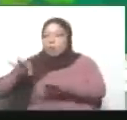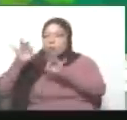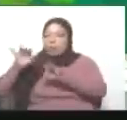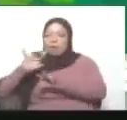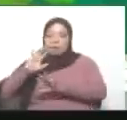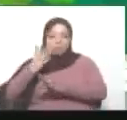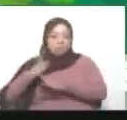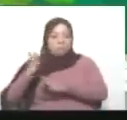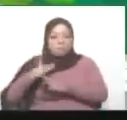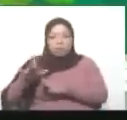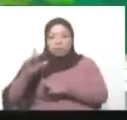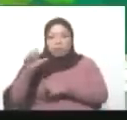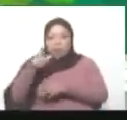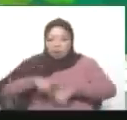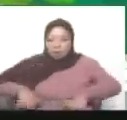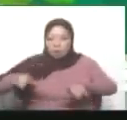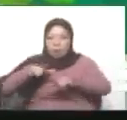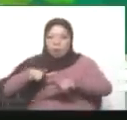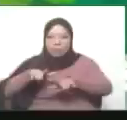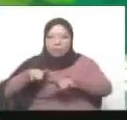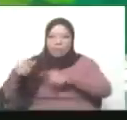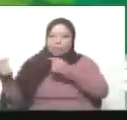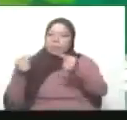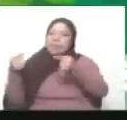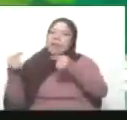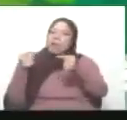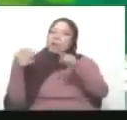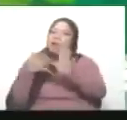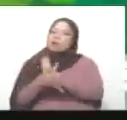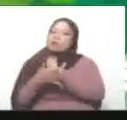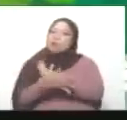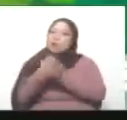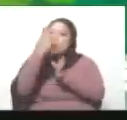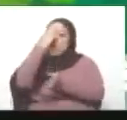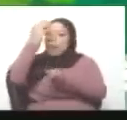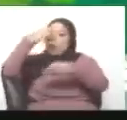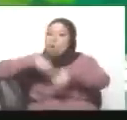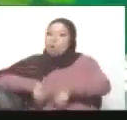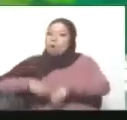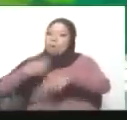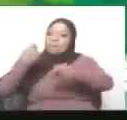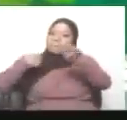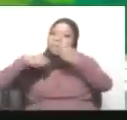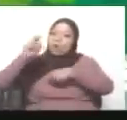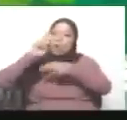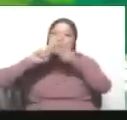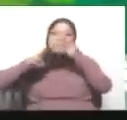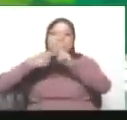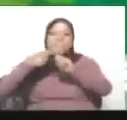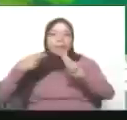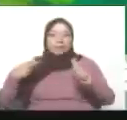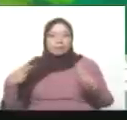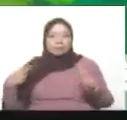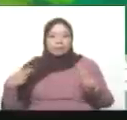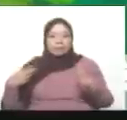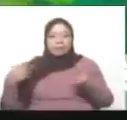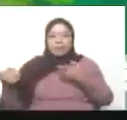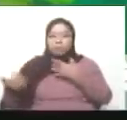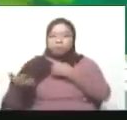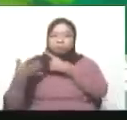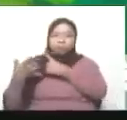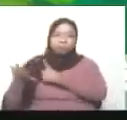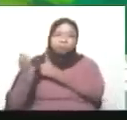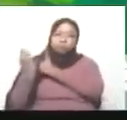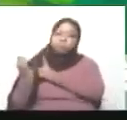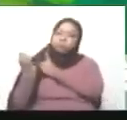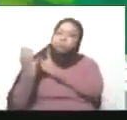para dialogar en el marco del acuerdo de Ginebra retomar las negociaciones de paz y que cesen estas amenazas y que